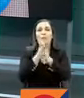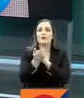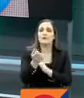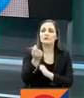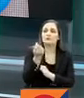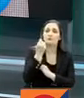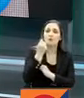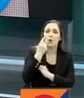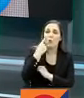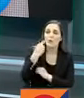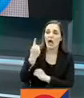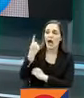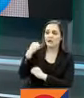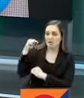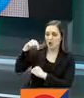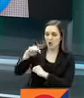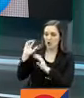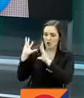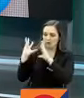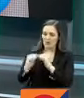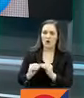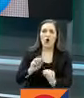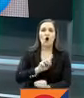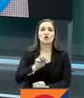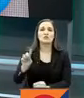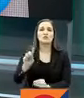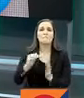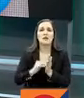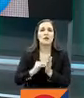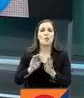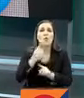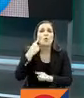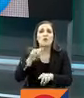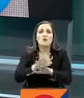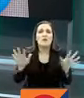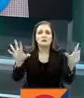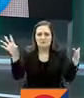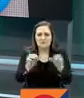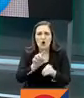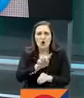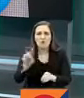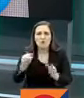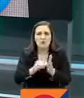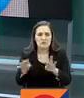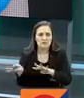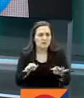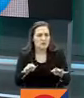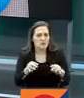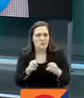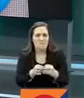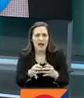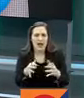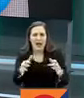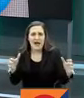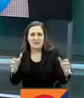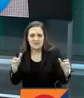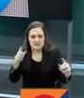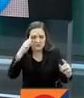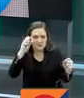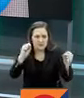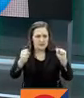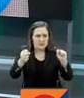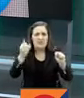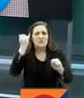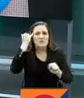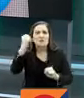los 11.000 contagios de COVID-19, una cifra que preocupa a las autoridades por la posible aglomeración que se